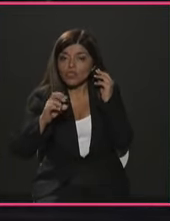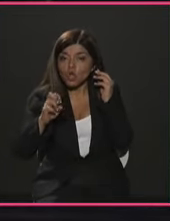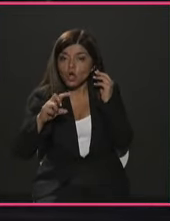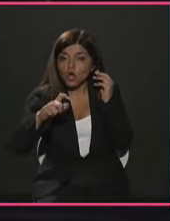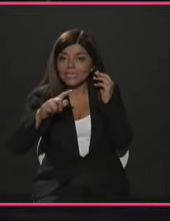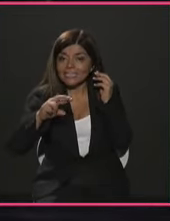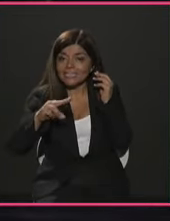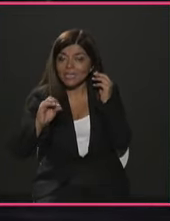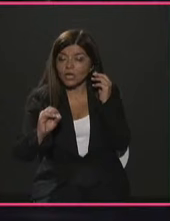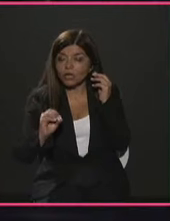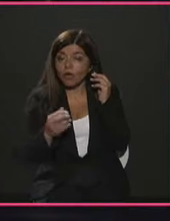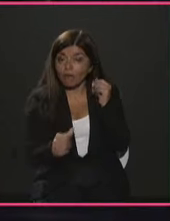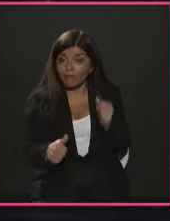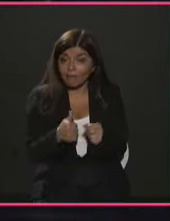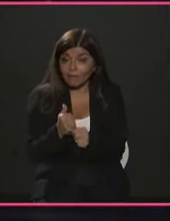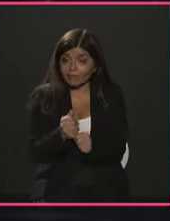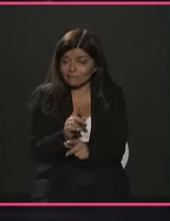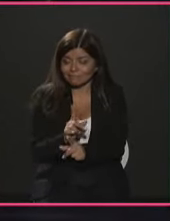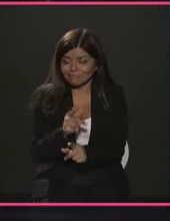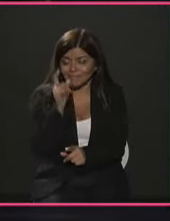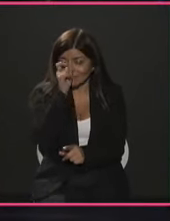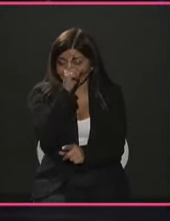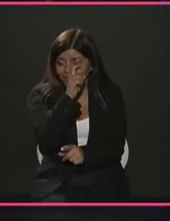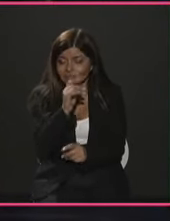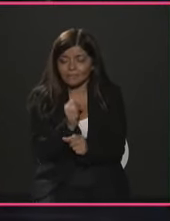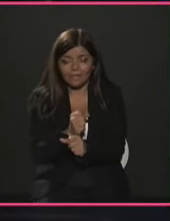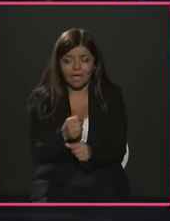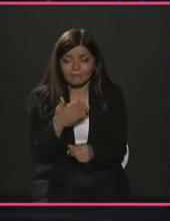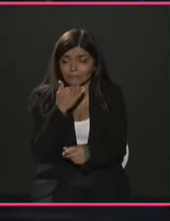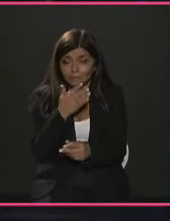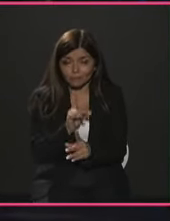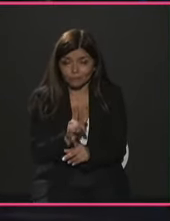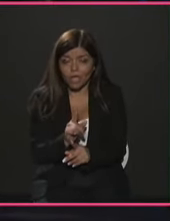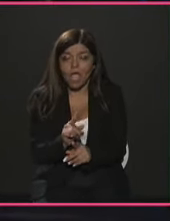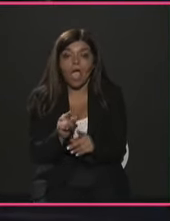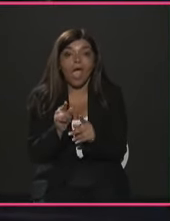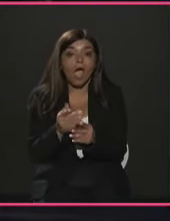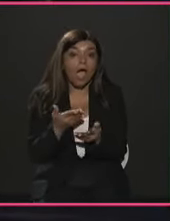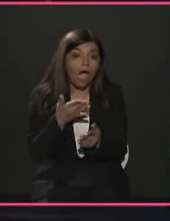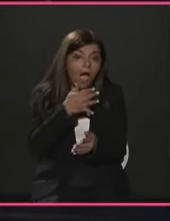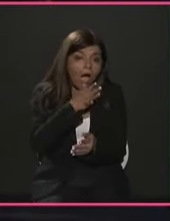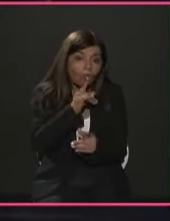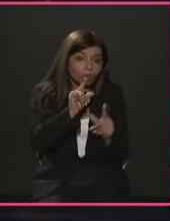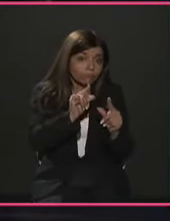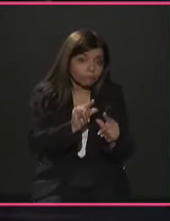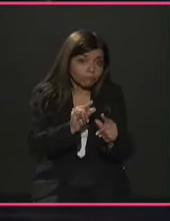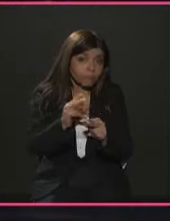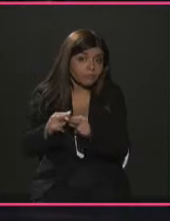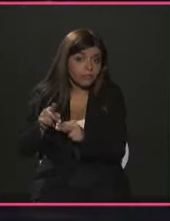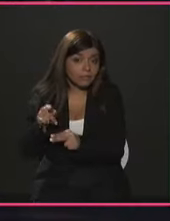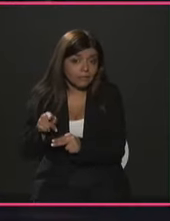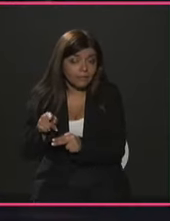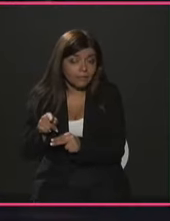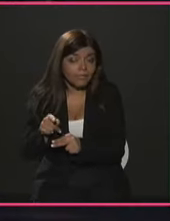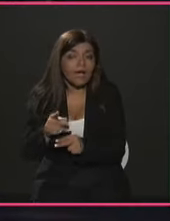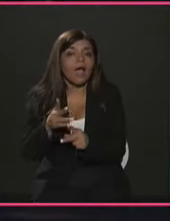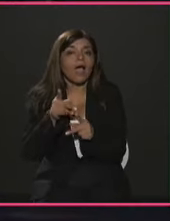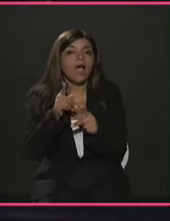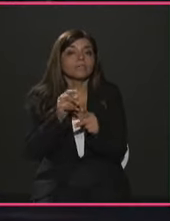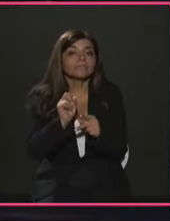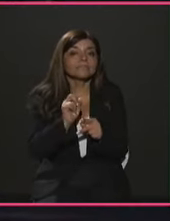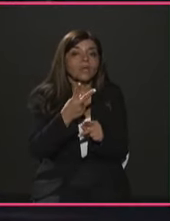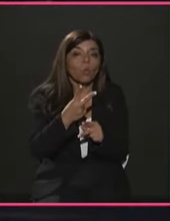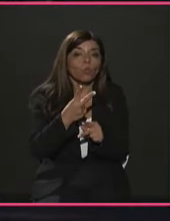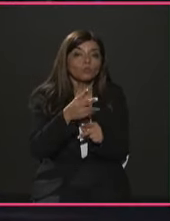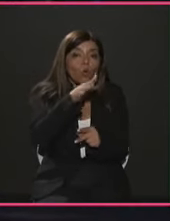de reemplazar primero requiere relativamente poca agua para producirlo segundo cuando se usa